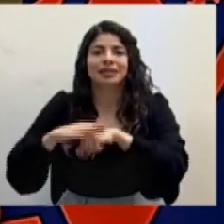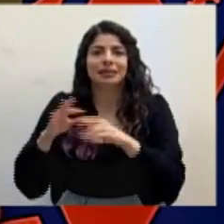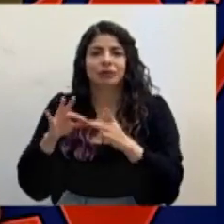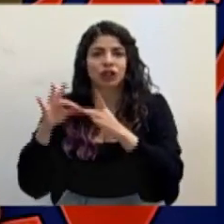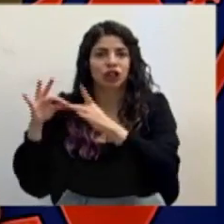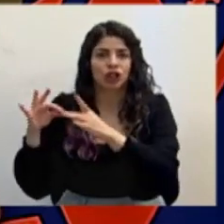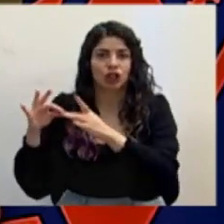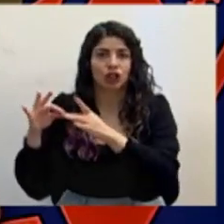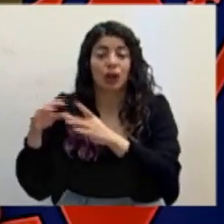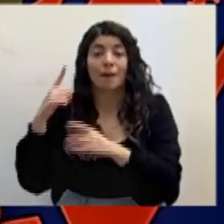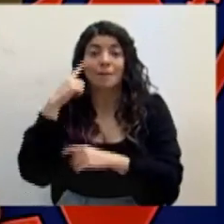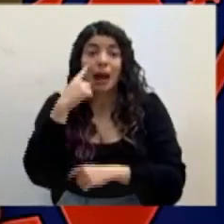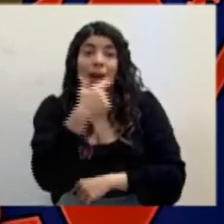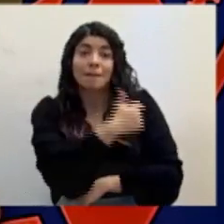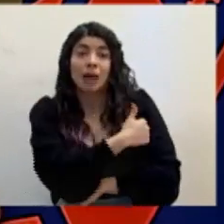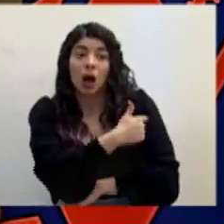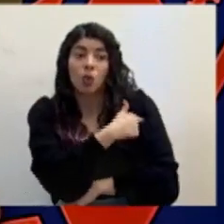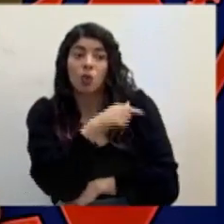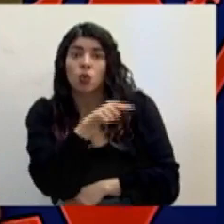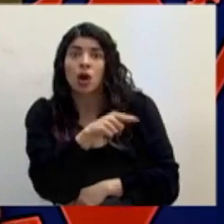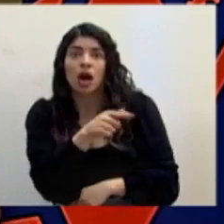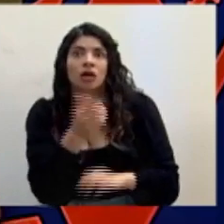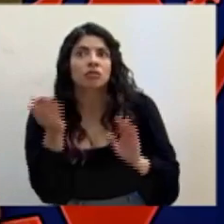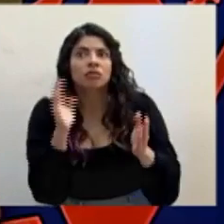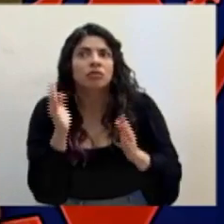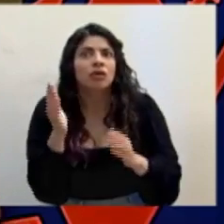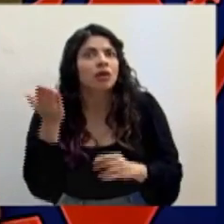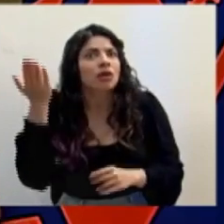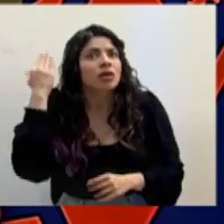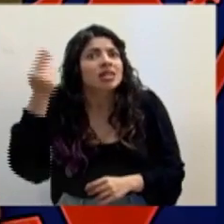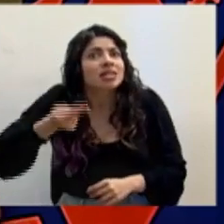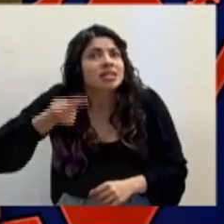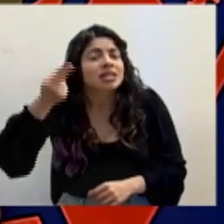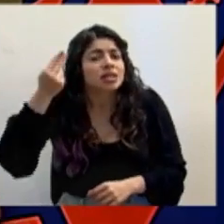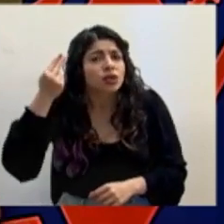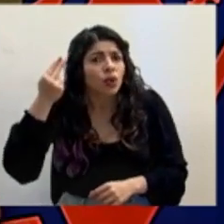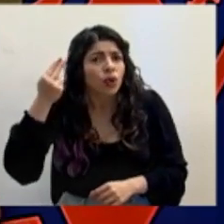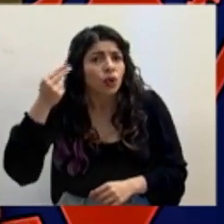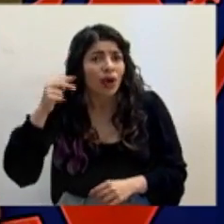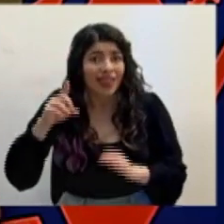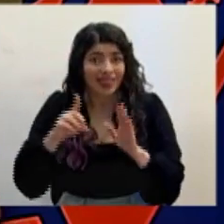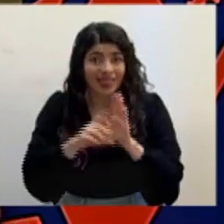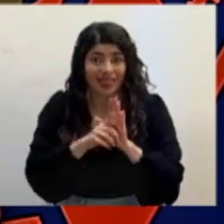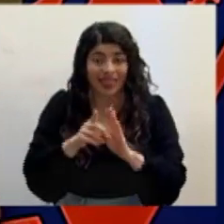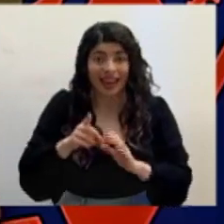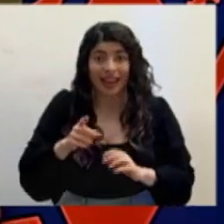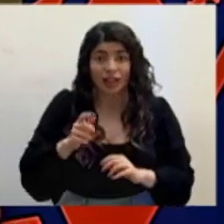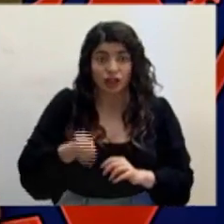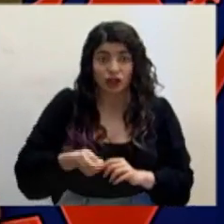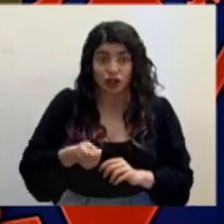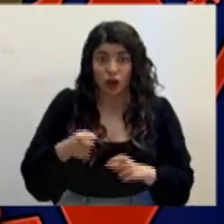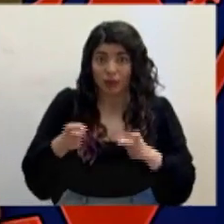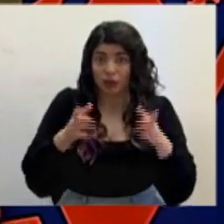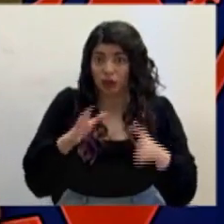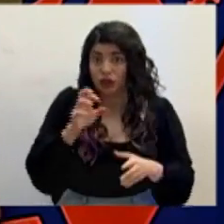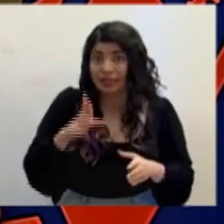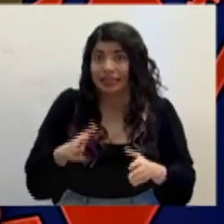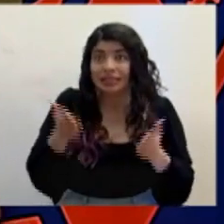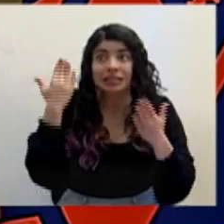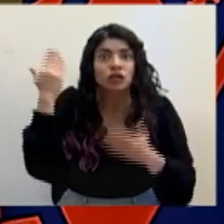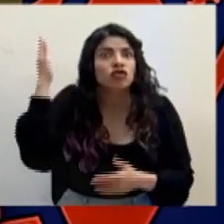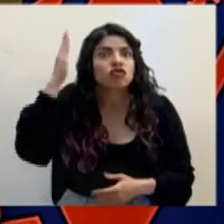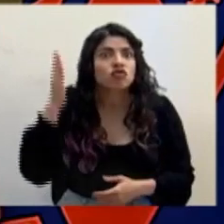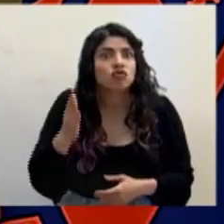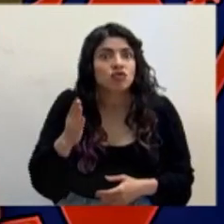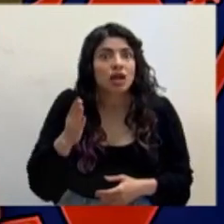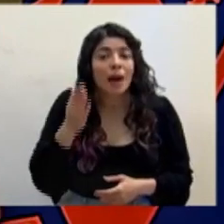el caso de las vacunas teníamos algo que no había ocurrido nunca en la historia del derecho administrativo costarricense. Y era que teníamos